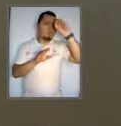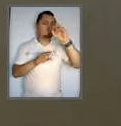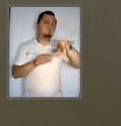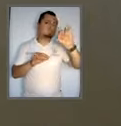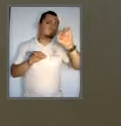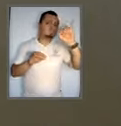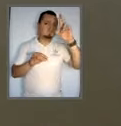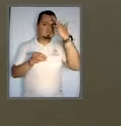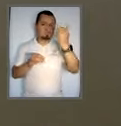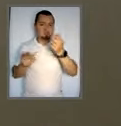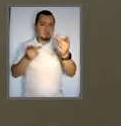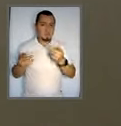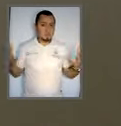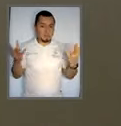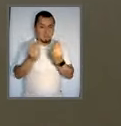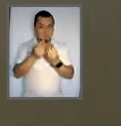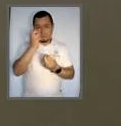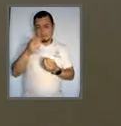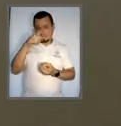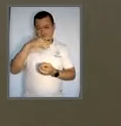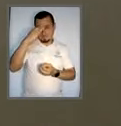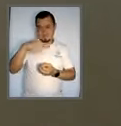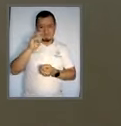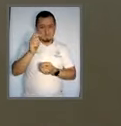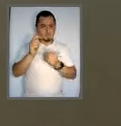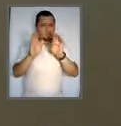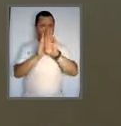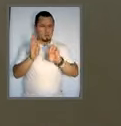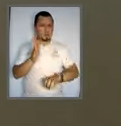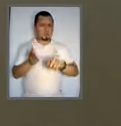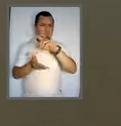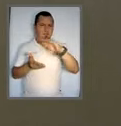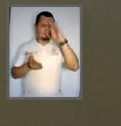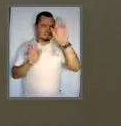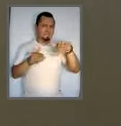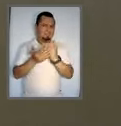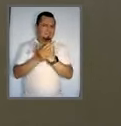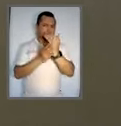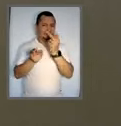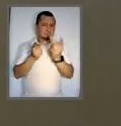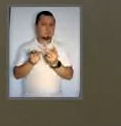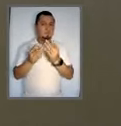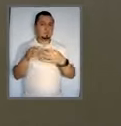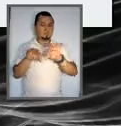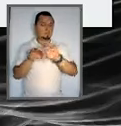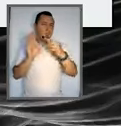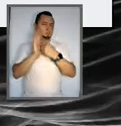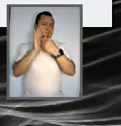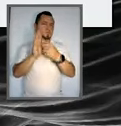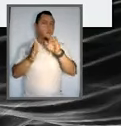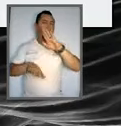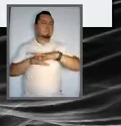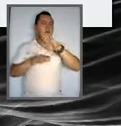emergencia sanitaria. También es importante recalcar varios datos que hemos analizado. Este ha sido un análisis muy profundo, solo muestro algunos de los